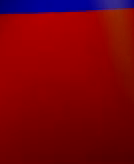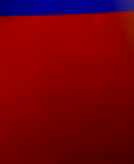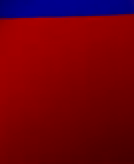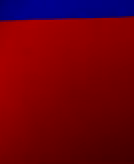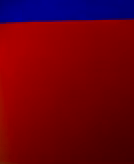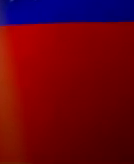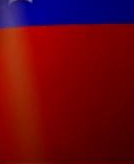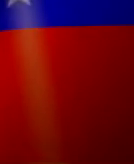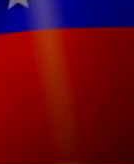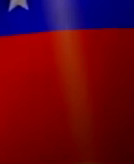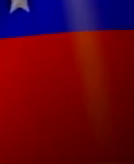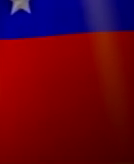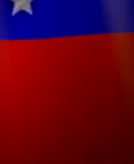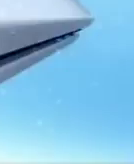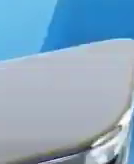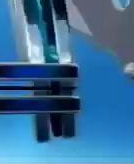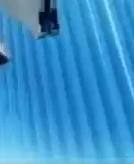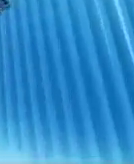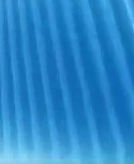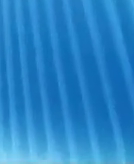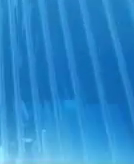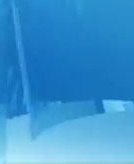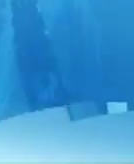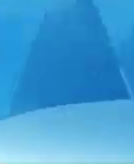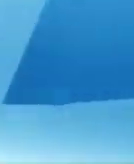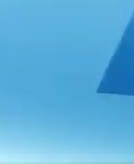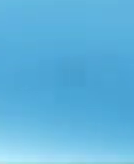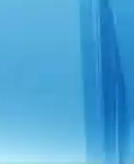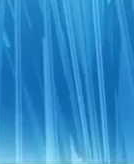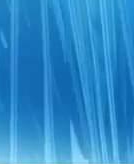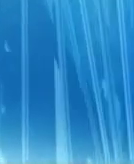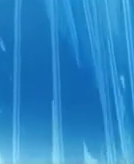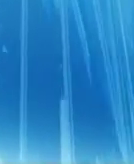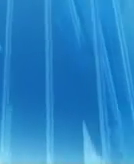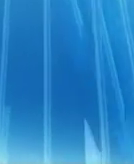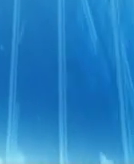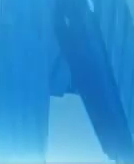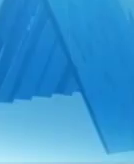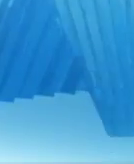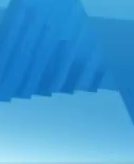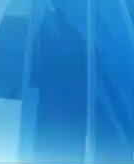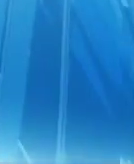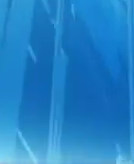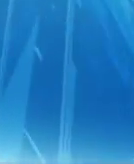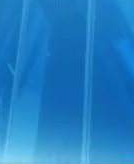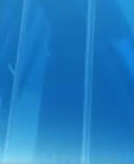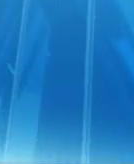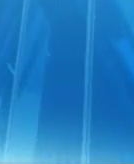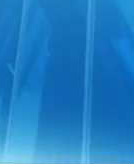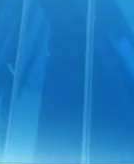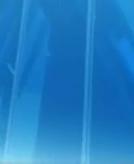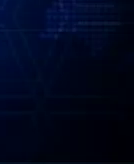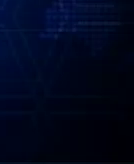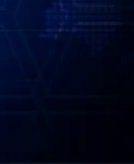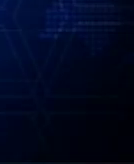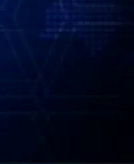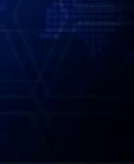2017. Elecciones regionales. Domingo 15. Mucho más que ver. Venevisión.